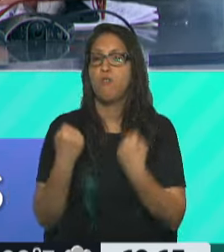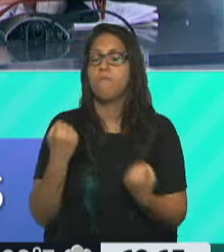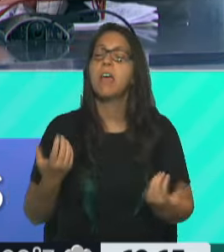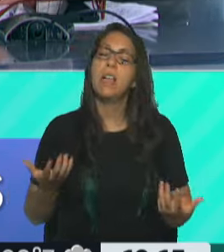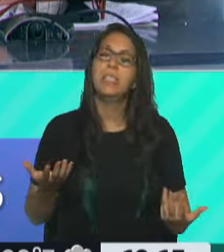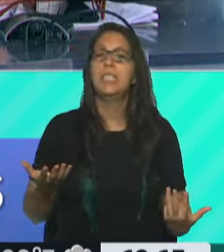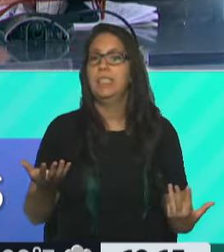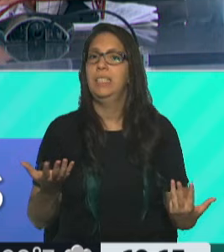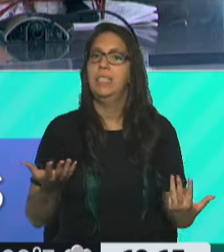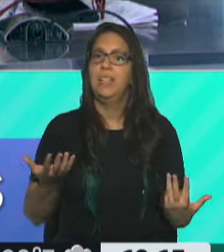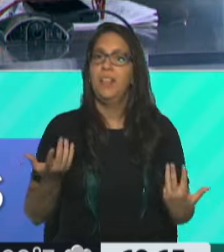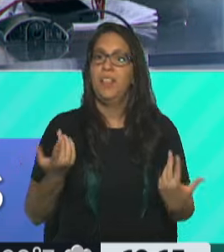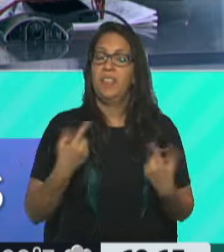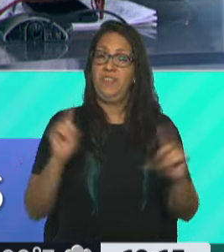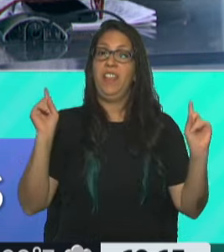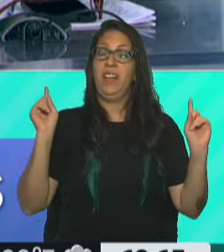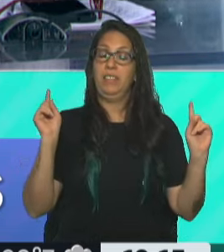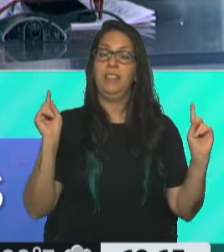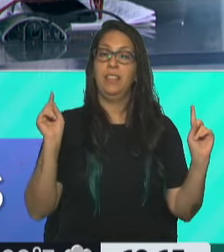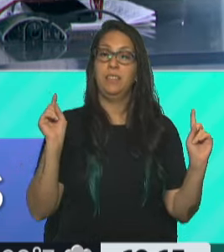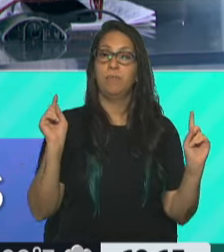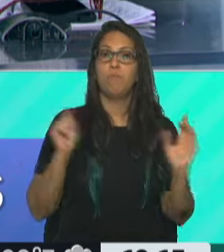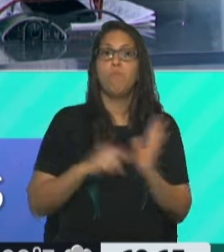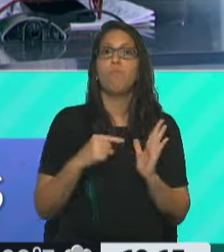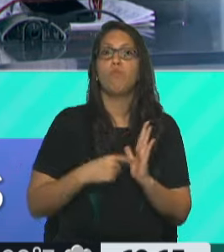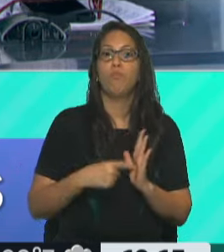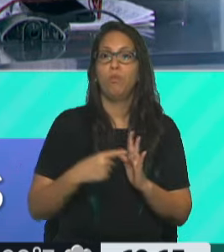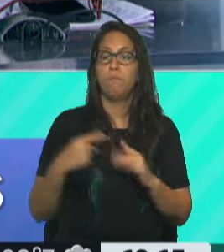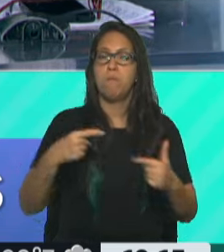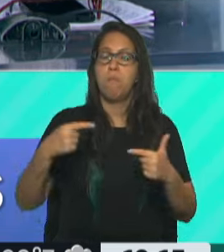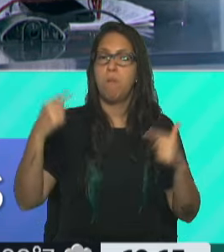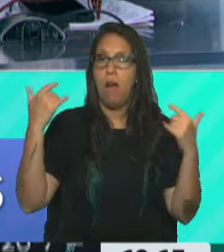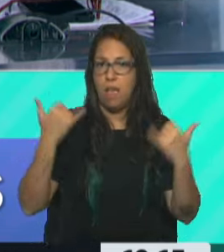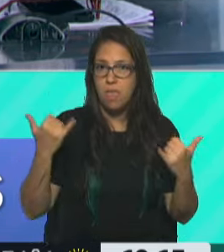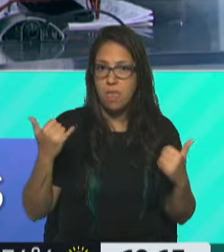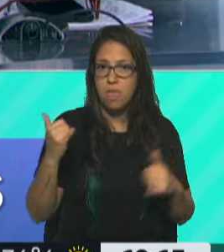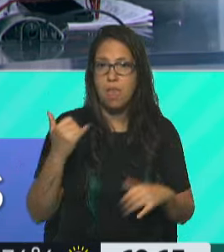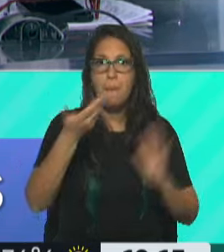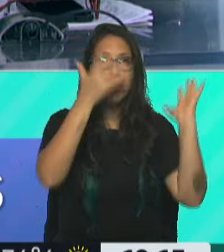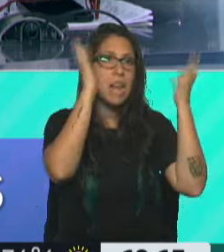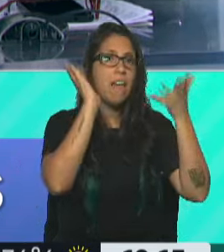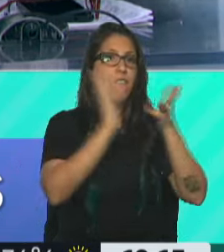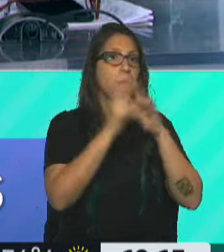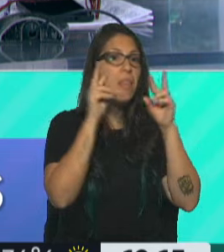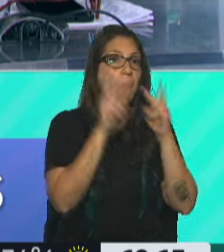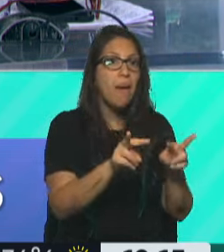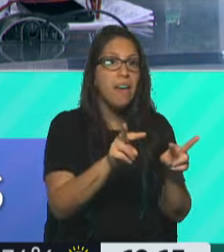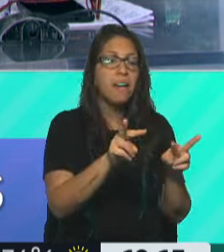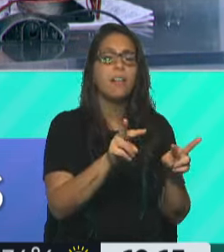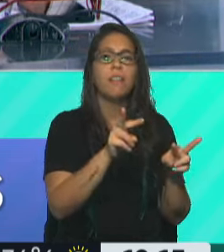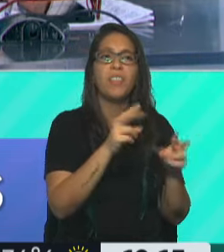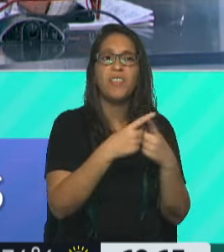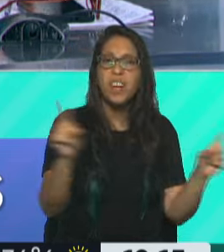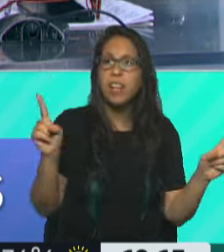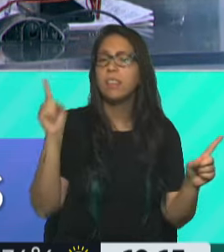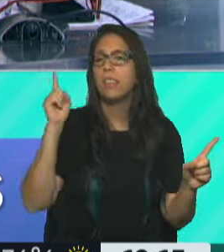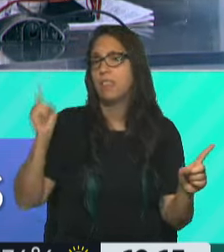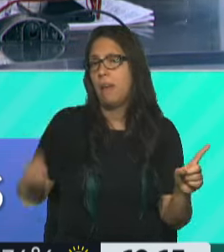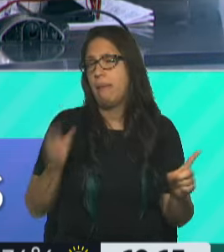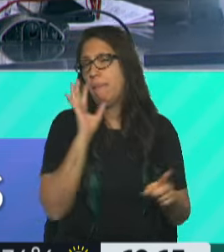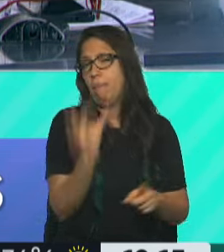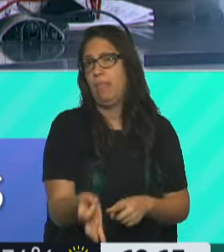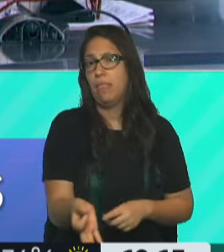un con otra mirada ahora no un alto componente de conflicto mi ley tiene una Mena diferente con respecto a esto también eso se va a